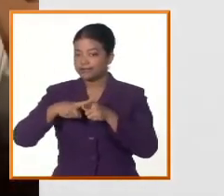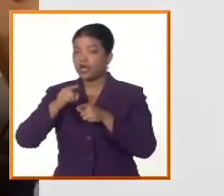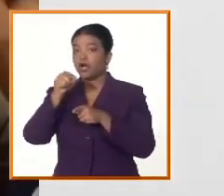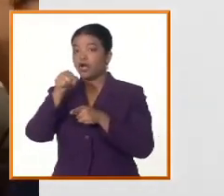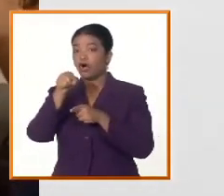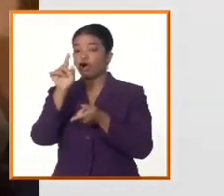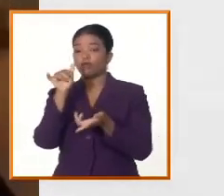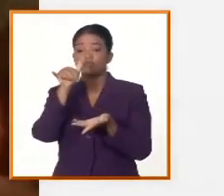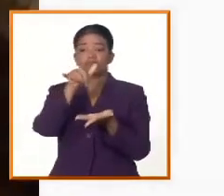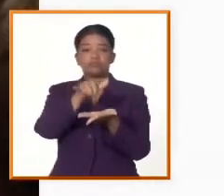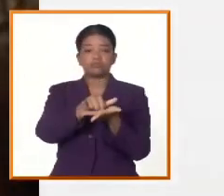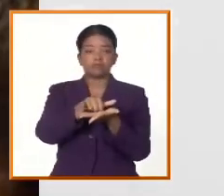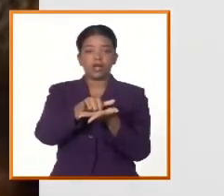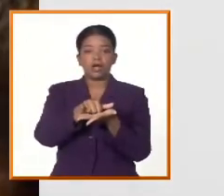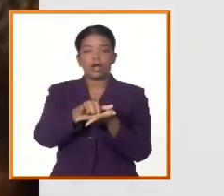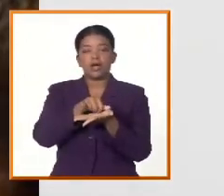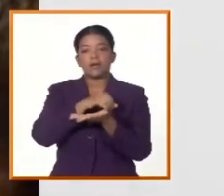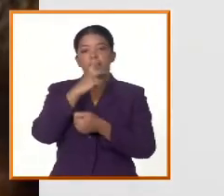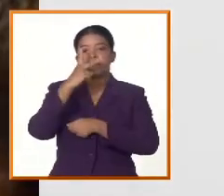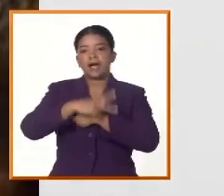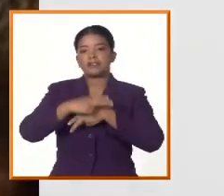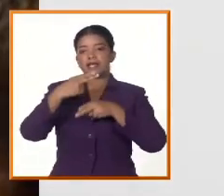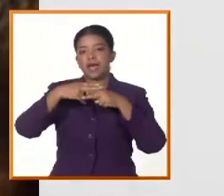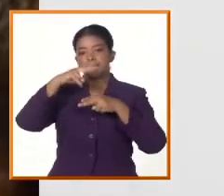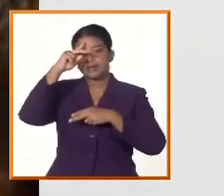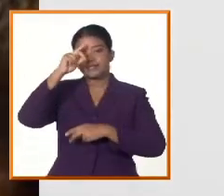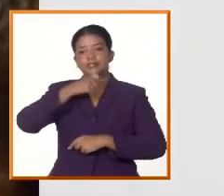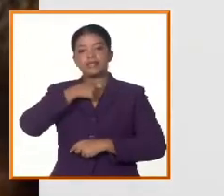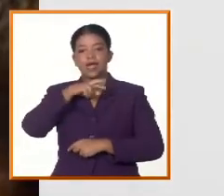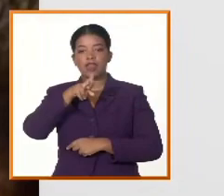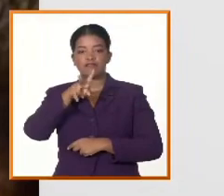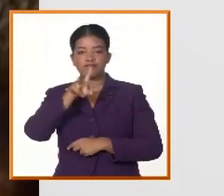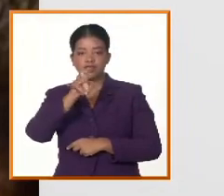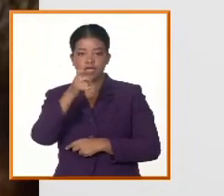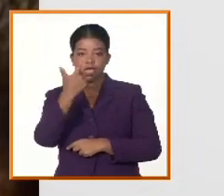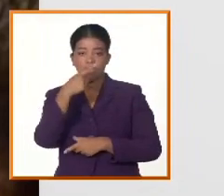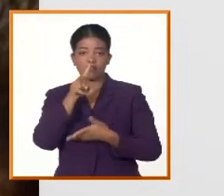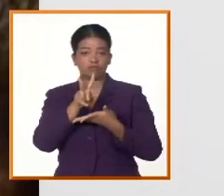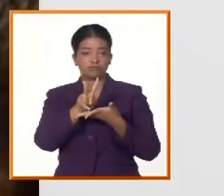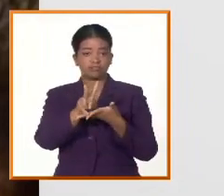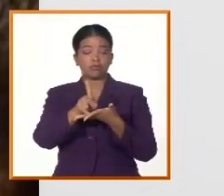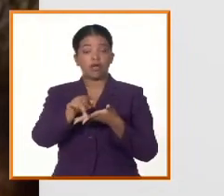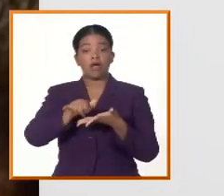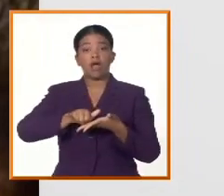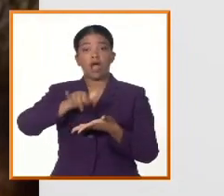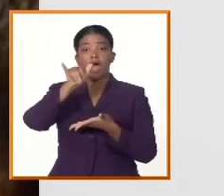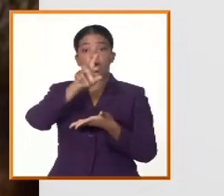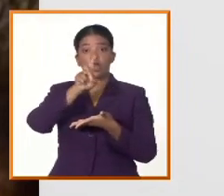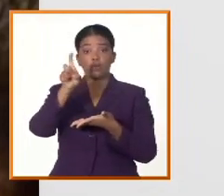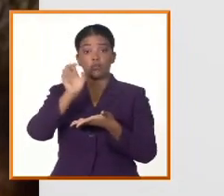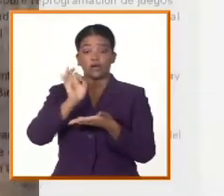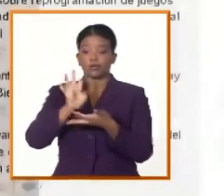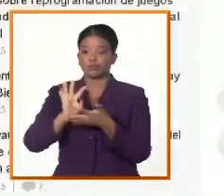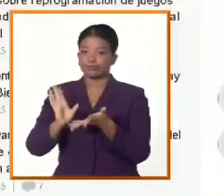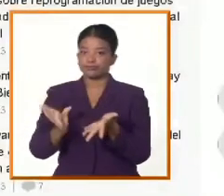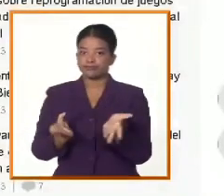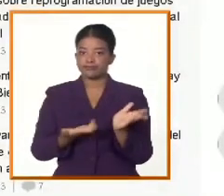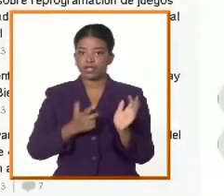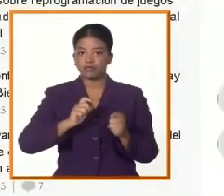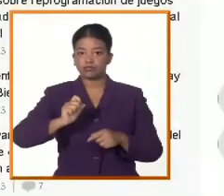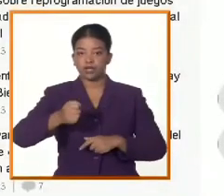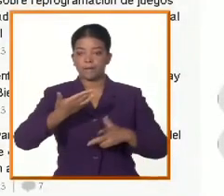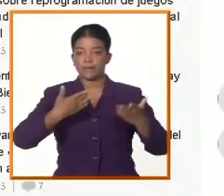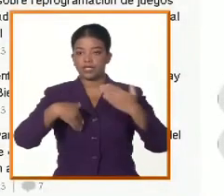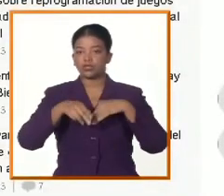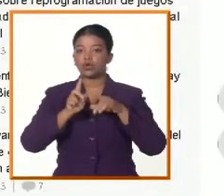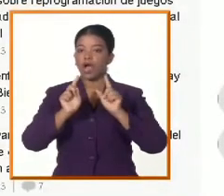Este martes a Serbia para iniciar una visita oficial fue recibido en el aeropuerto Nicolás tesla del grado por el Vice Primer Ministro y